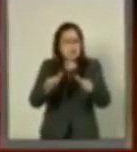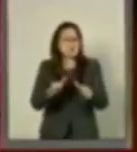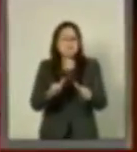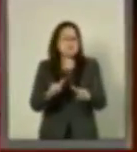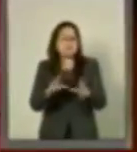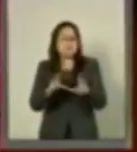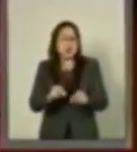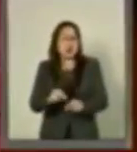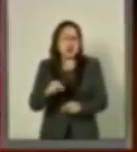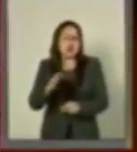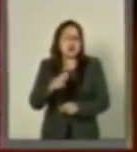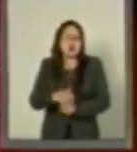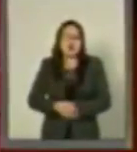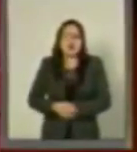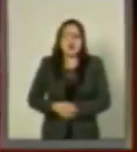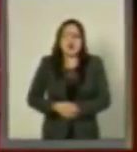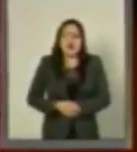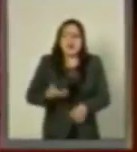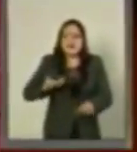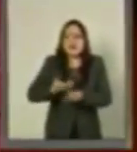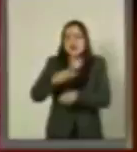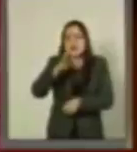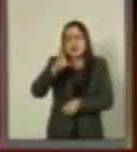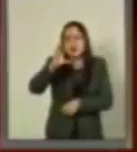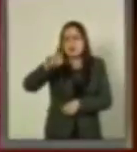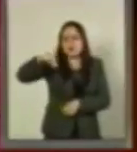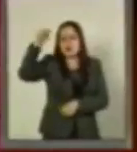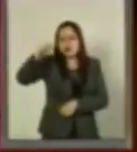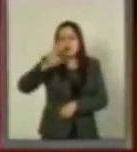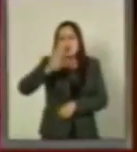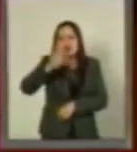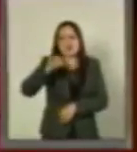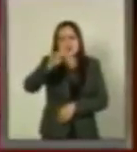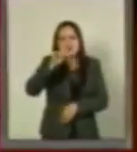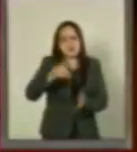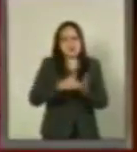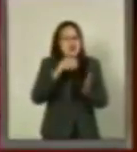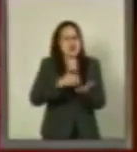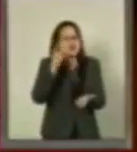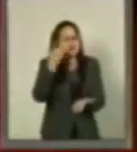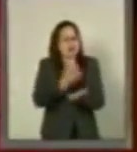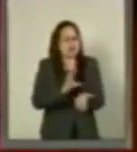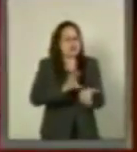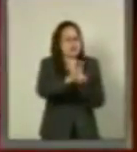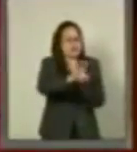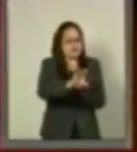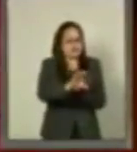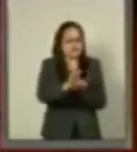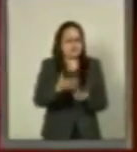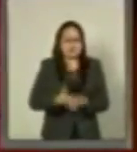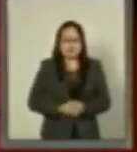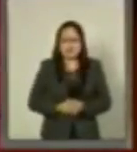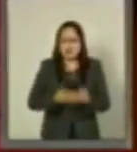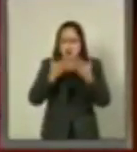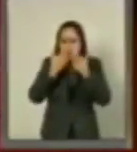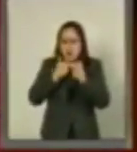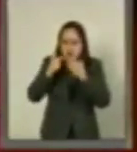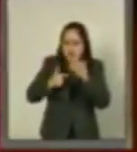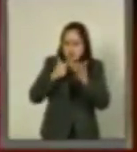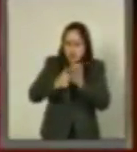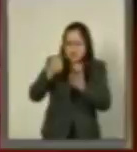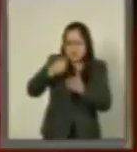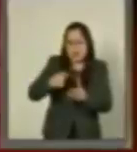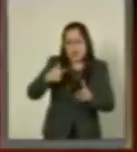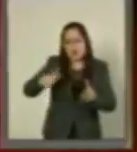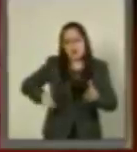menos. Este año al estado de Baja California le van a dar, parece, 16 millones. No hay centros del gobierno federal